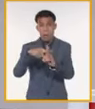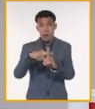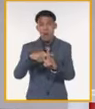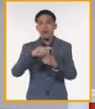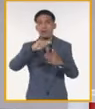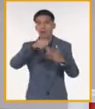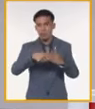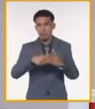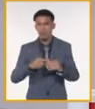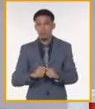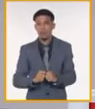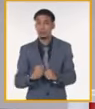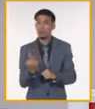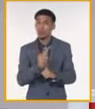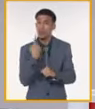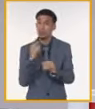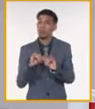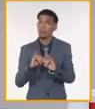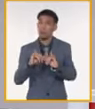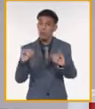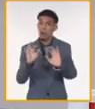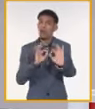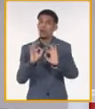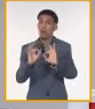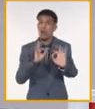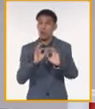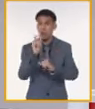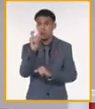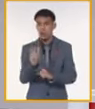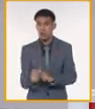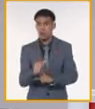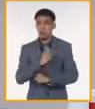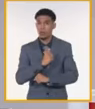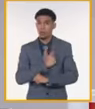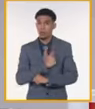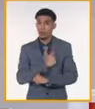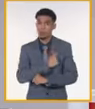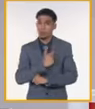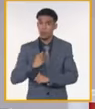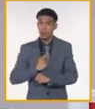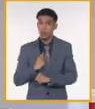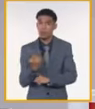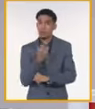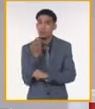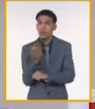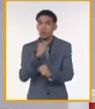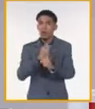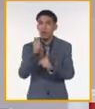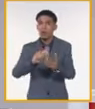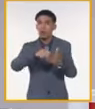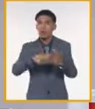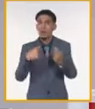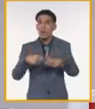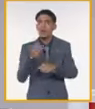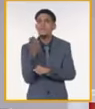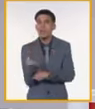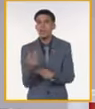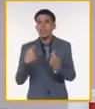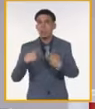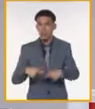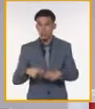alertas a los titulares pero estamos pidiendo que los trabajadores que se contratan exijan sus derechos